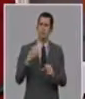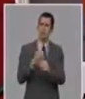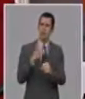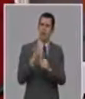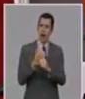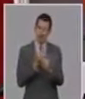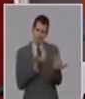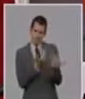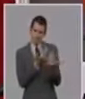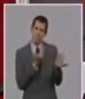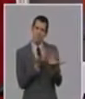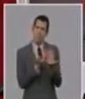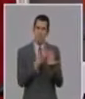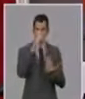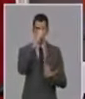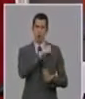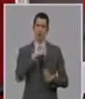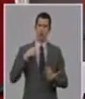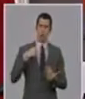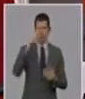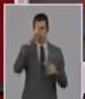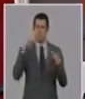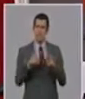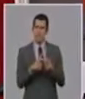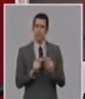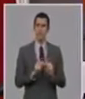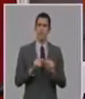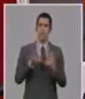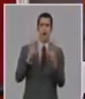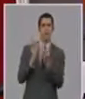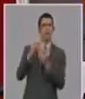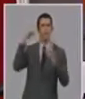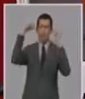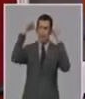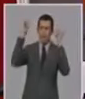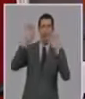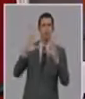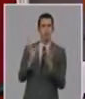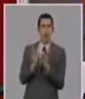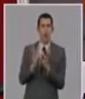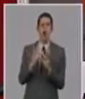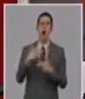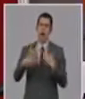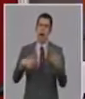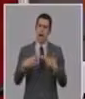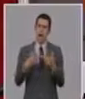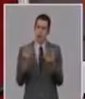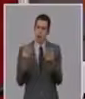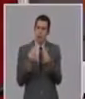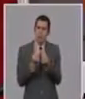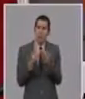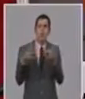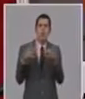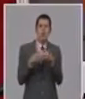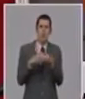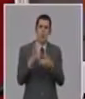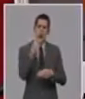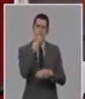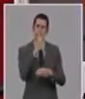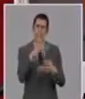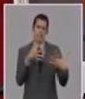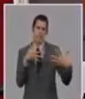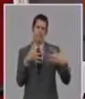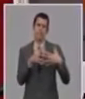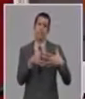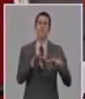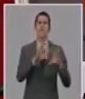y la enfermera de la familia, y mediante la acción especializada del grupo básico de trabajo. Ese grupo básico está constituido ahí a